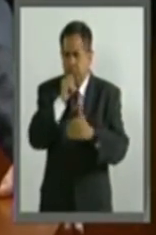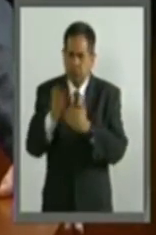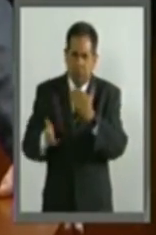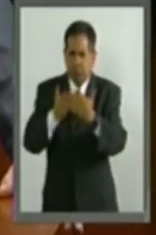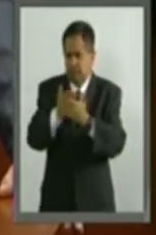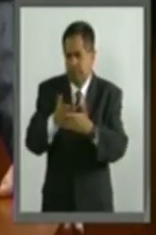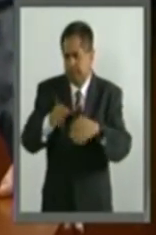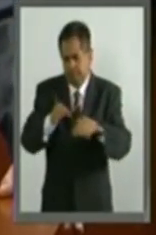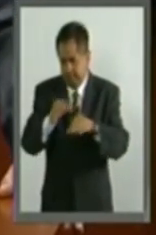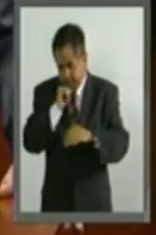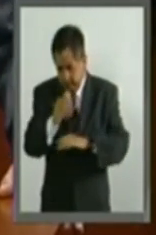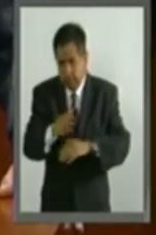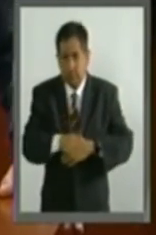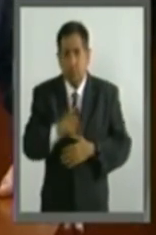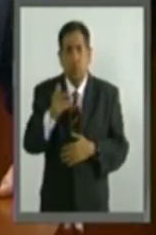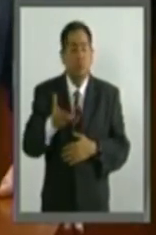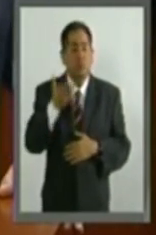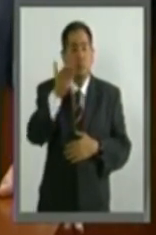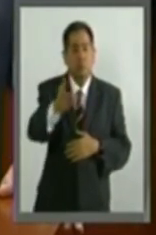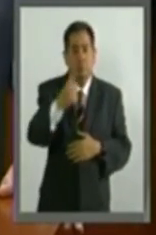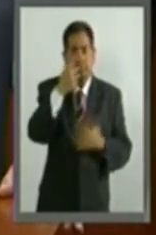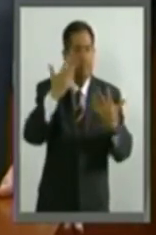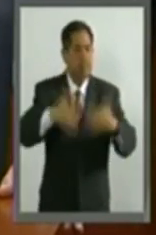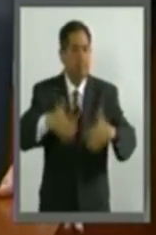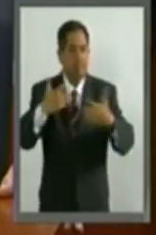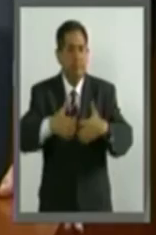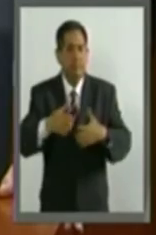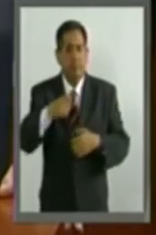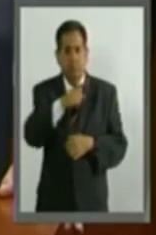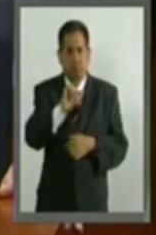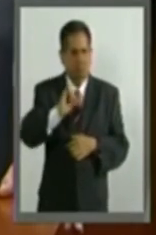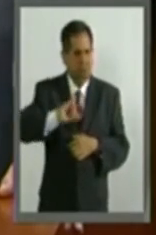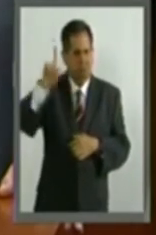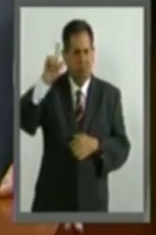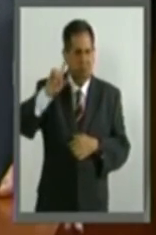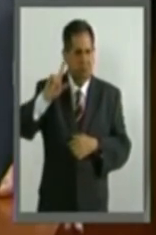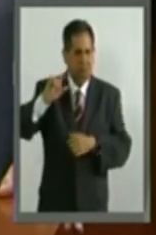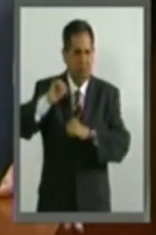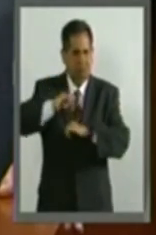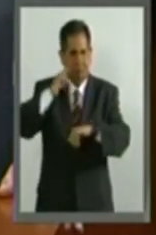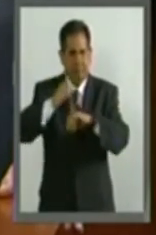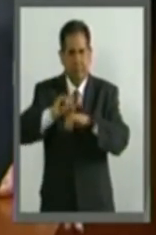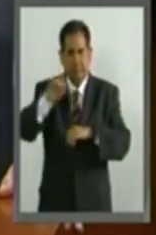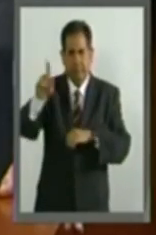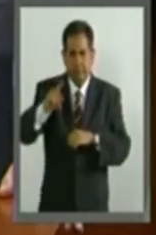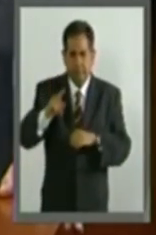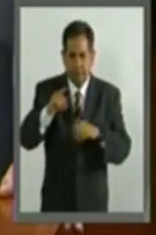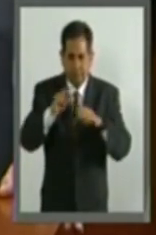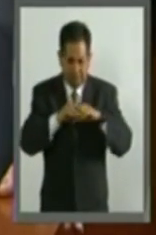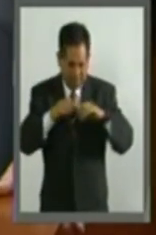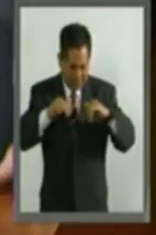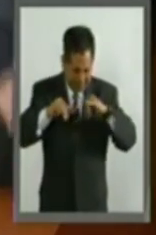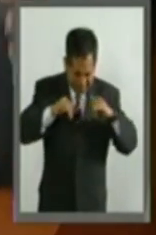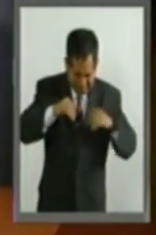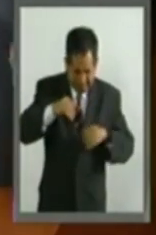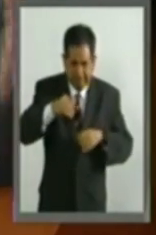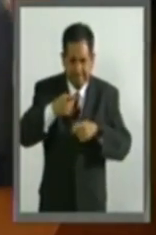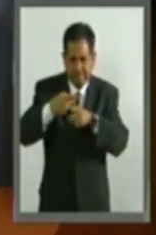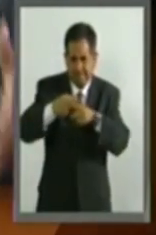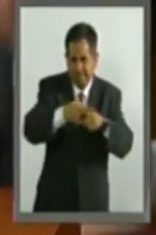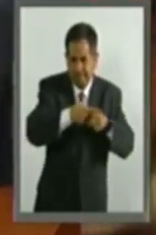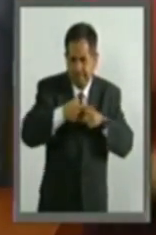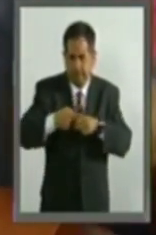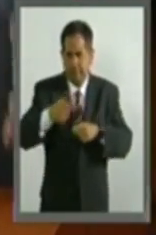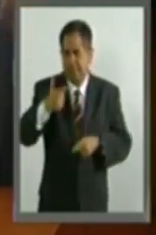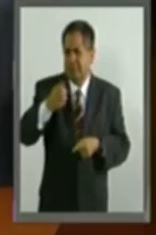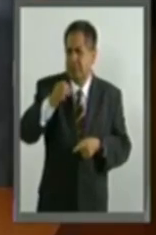realizar. He pedido a una empresa de alto nivel con geomática, que es la ciencia que